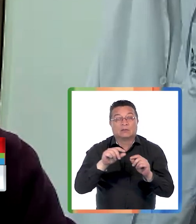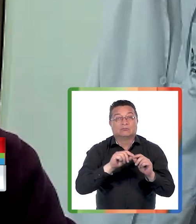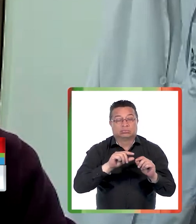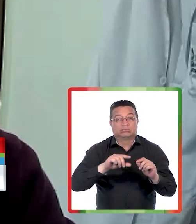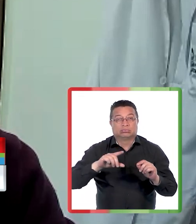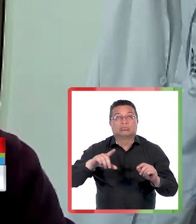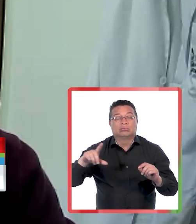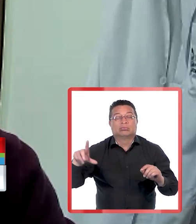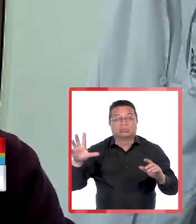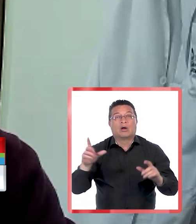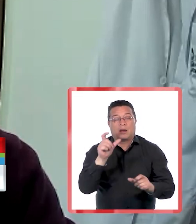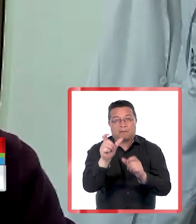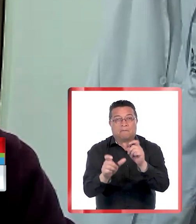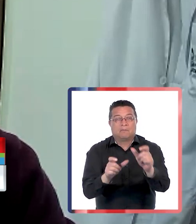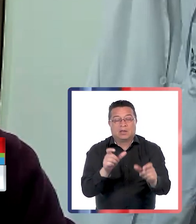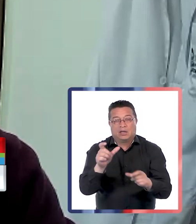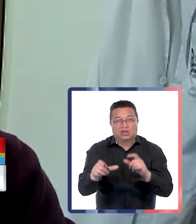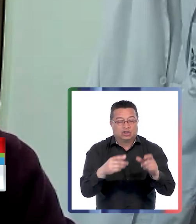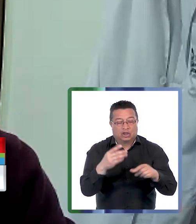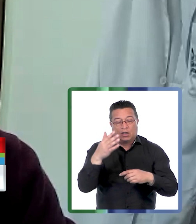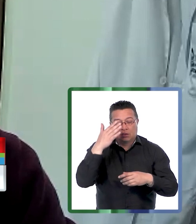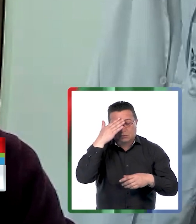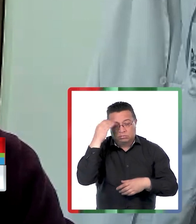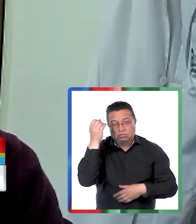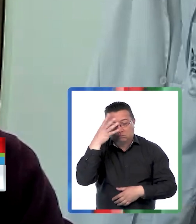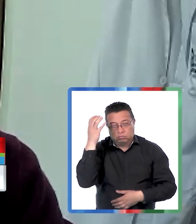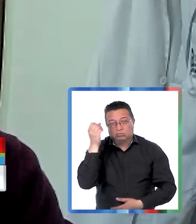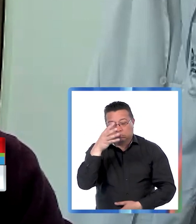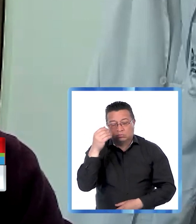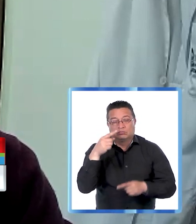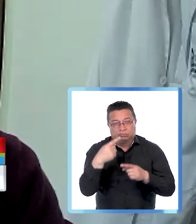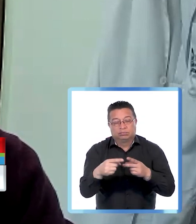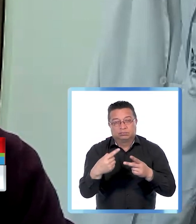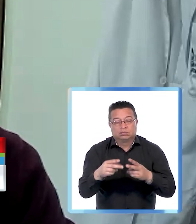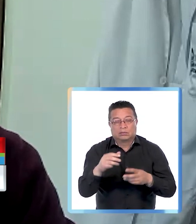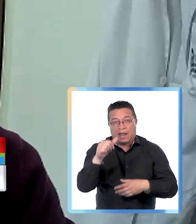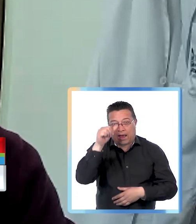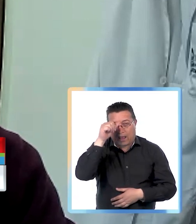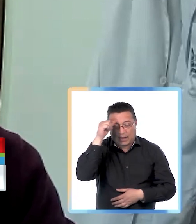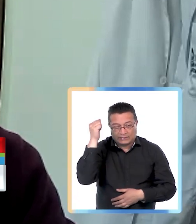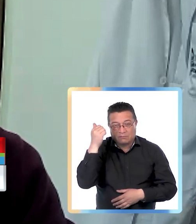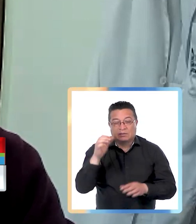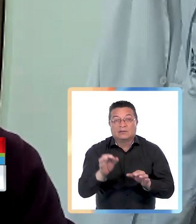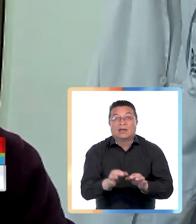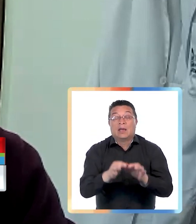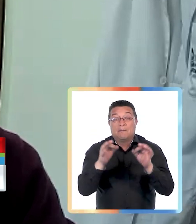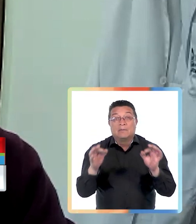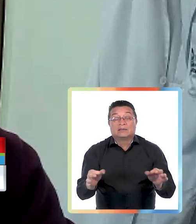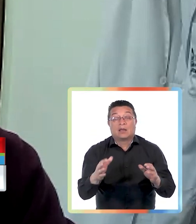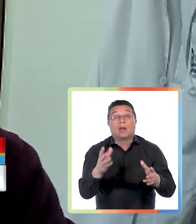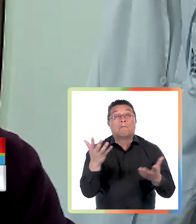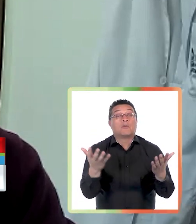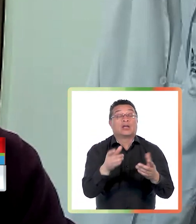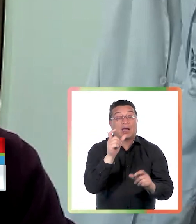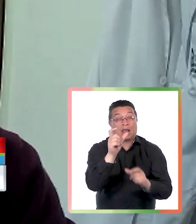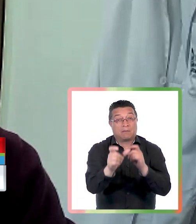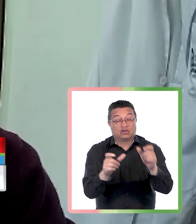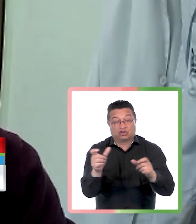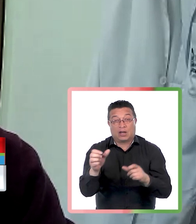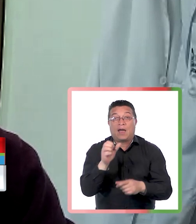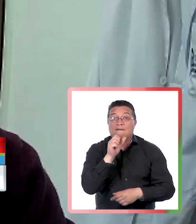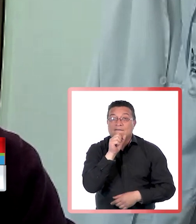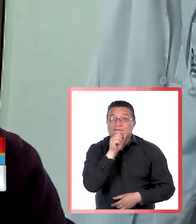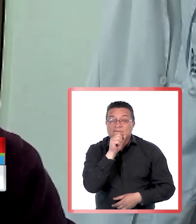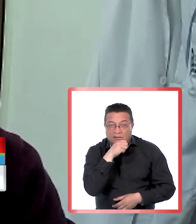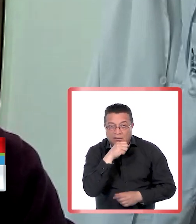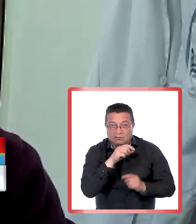está aumentando la cantidad de pacientes con demencia en general y con demencia Alzheimer en particular, porque la población se